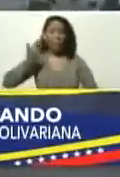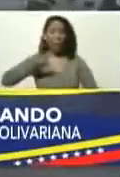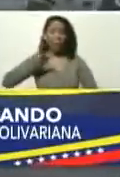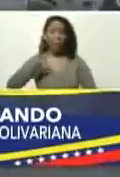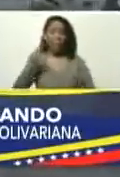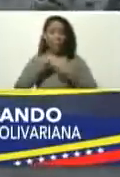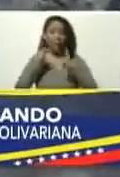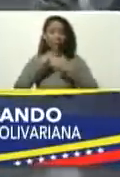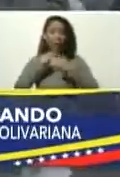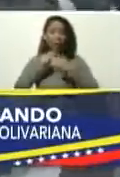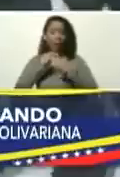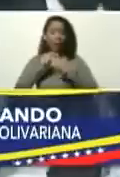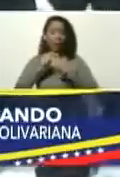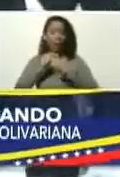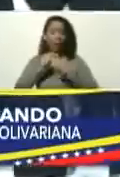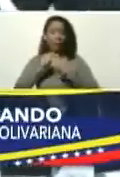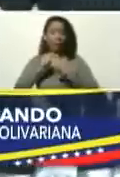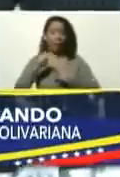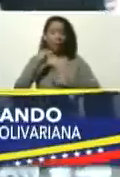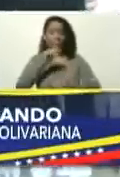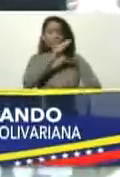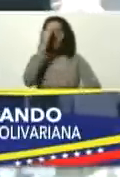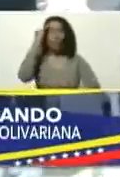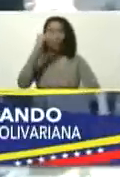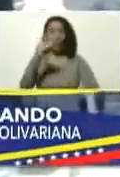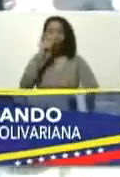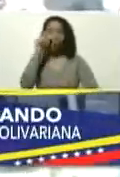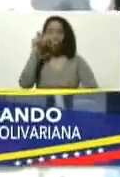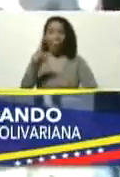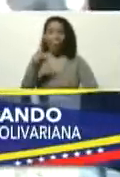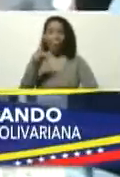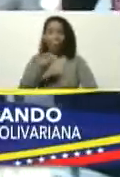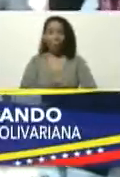del ciudadano almirante Alexander Velázquez Bastidas.